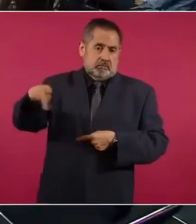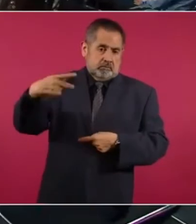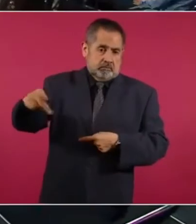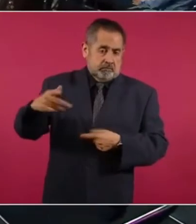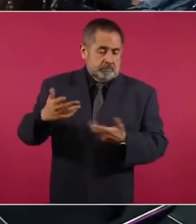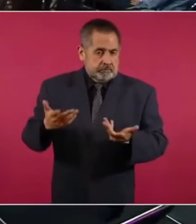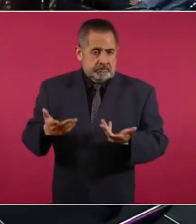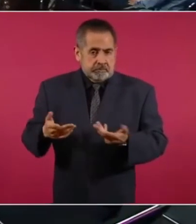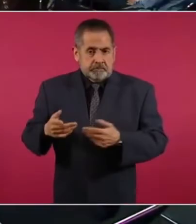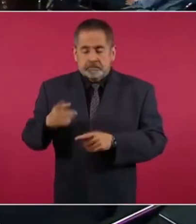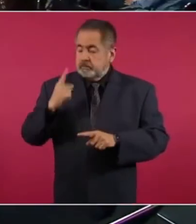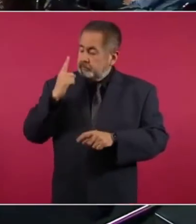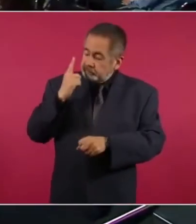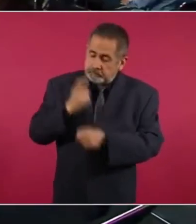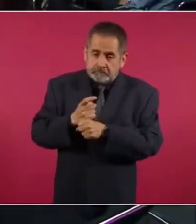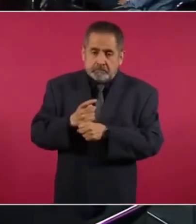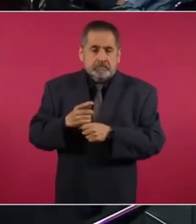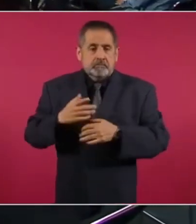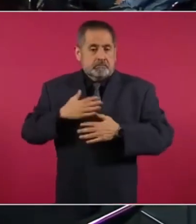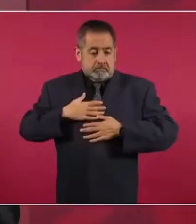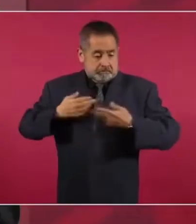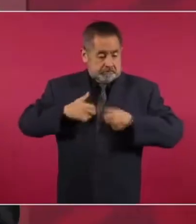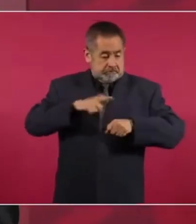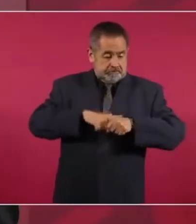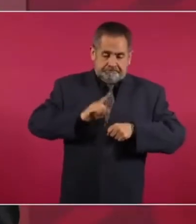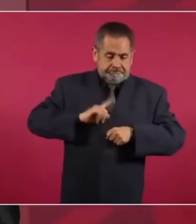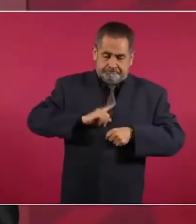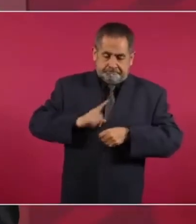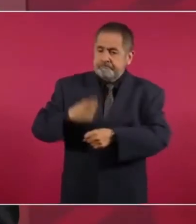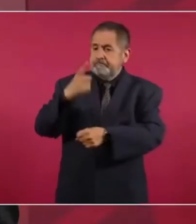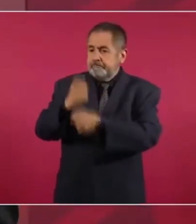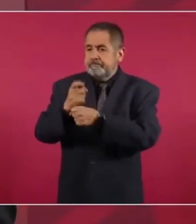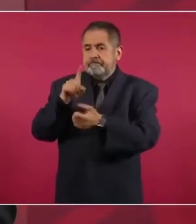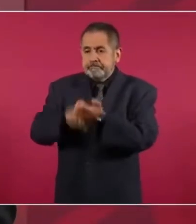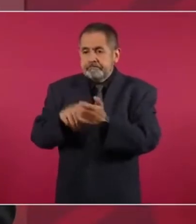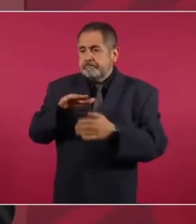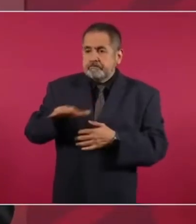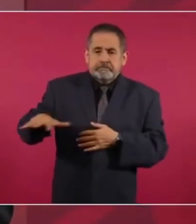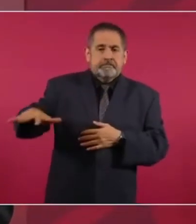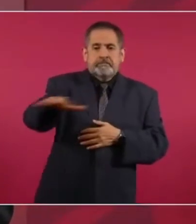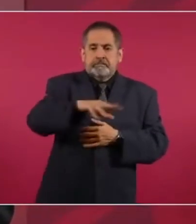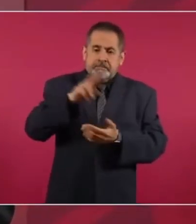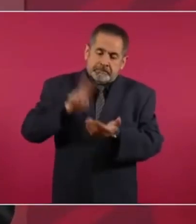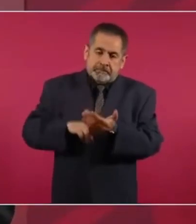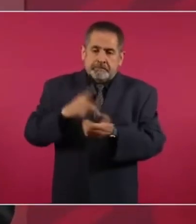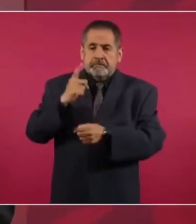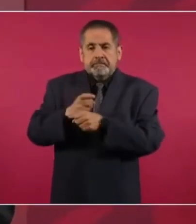y por encima del interés personal siempre debe estar el interés público.